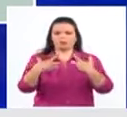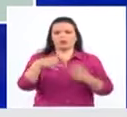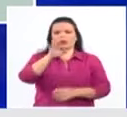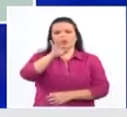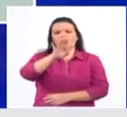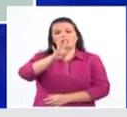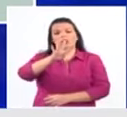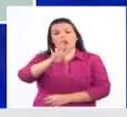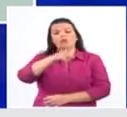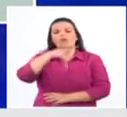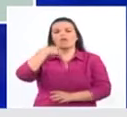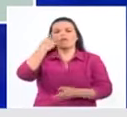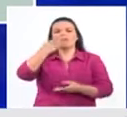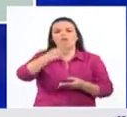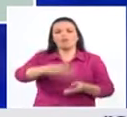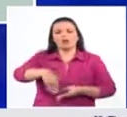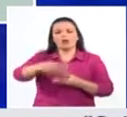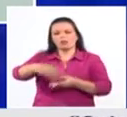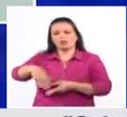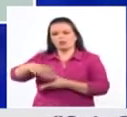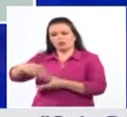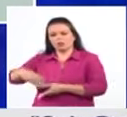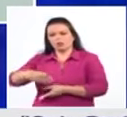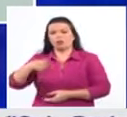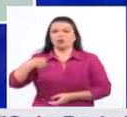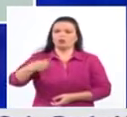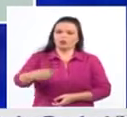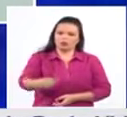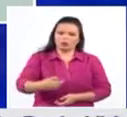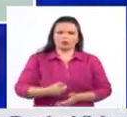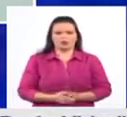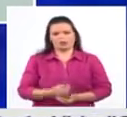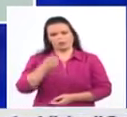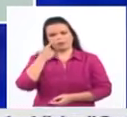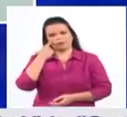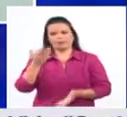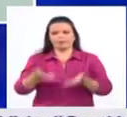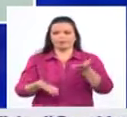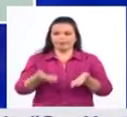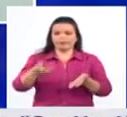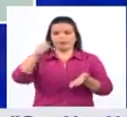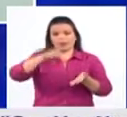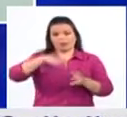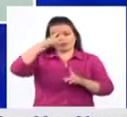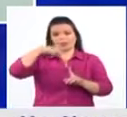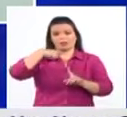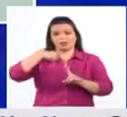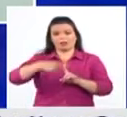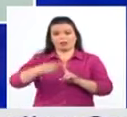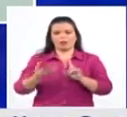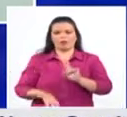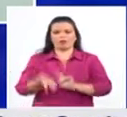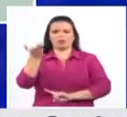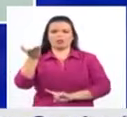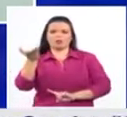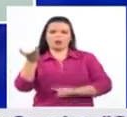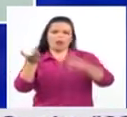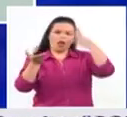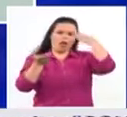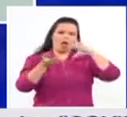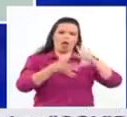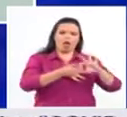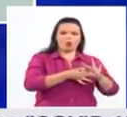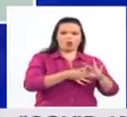fallecidos diariamente, incluso superior al mes de agosto. No obstante, entre la participación activa de